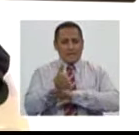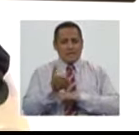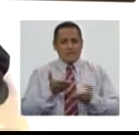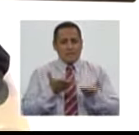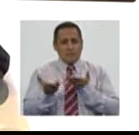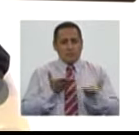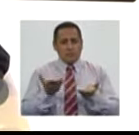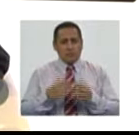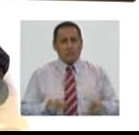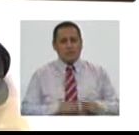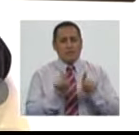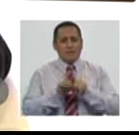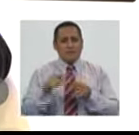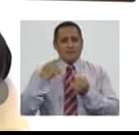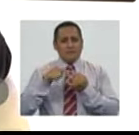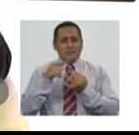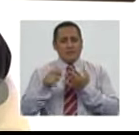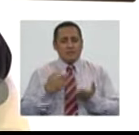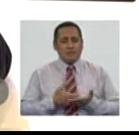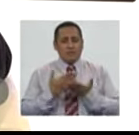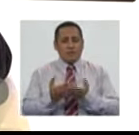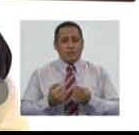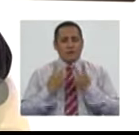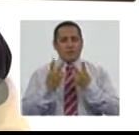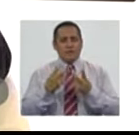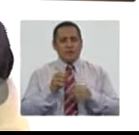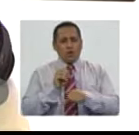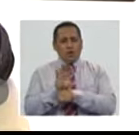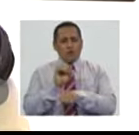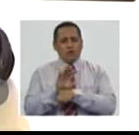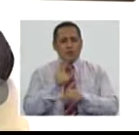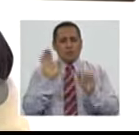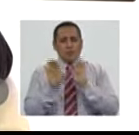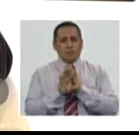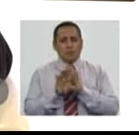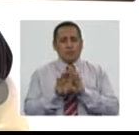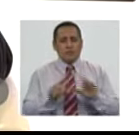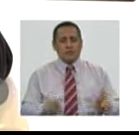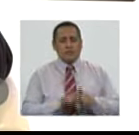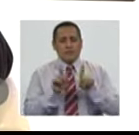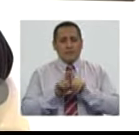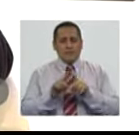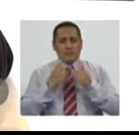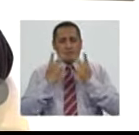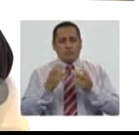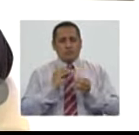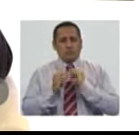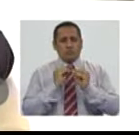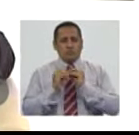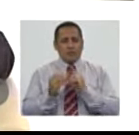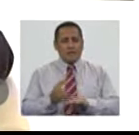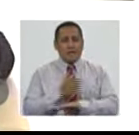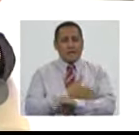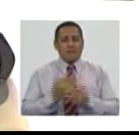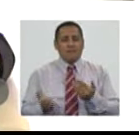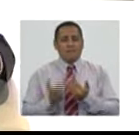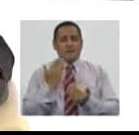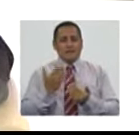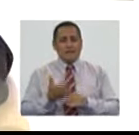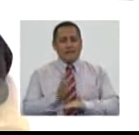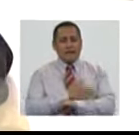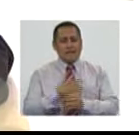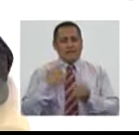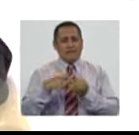a sus servicios una serie de tips digamos de una serie de soluciones fáciles